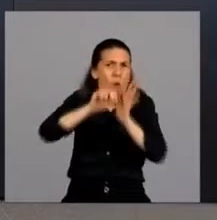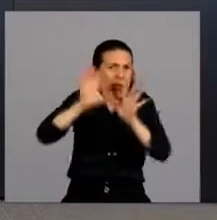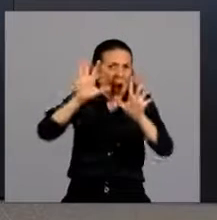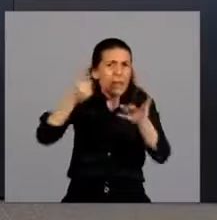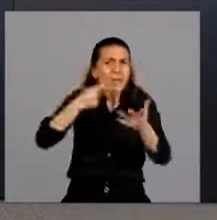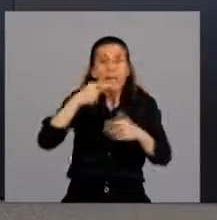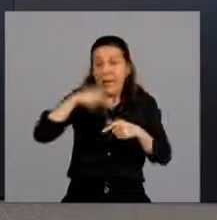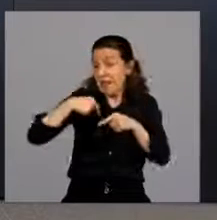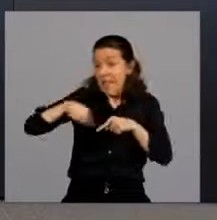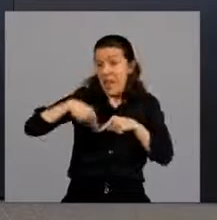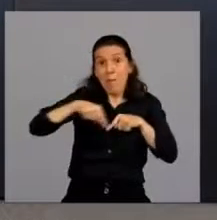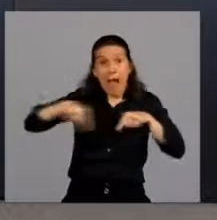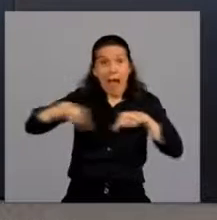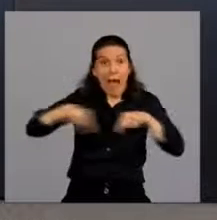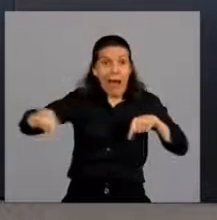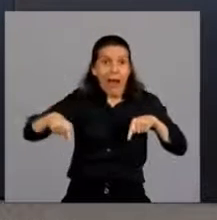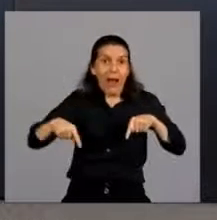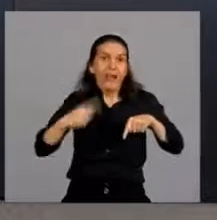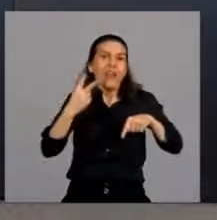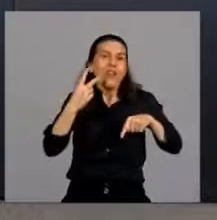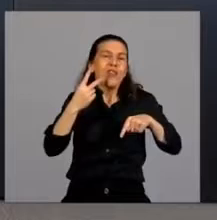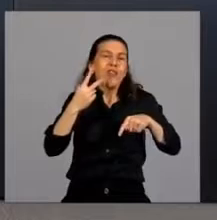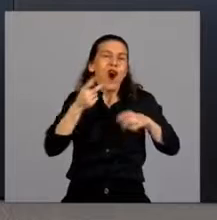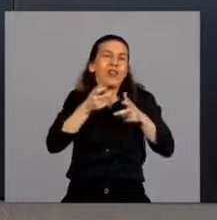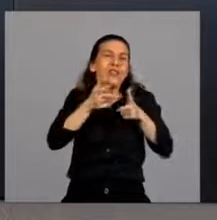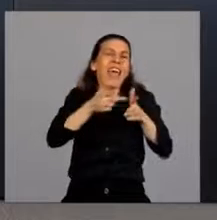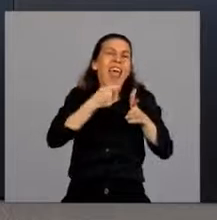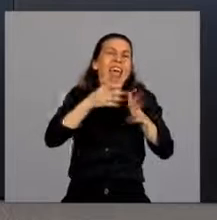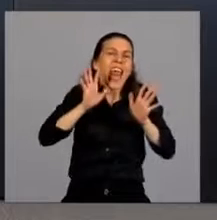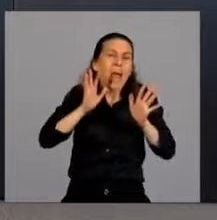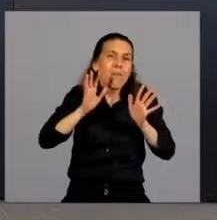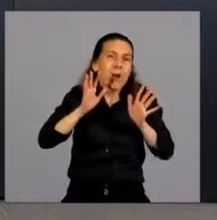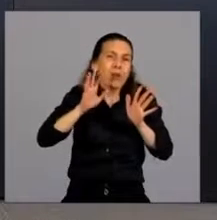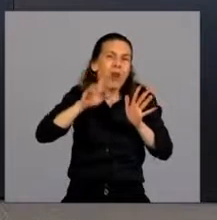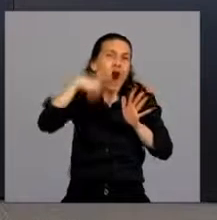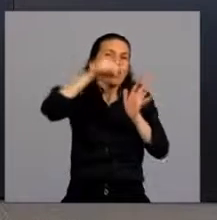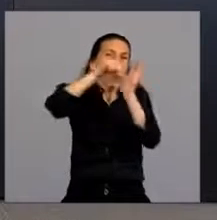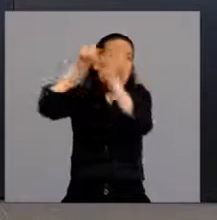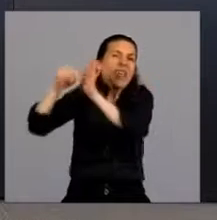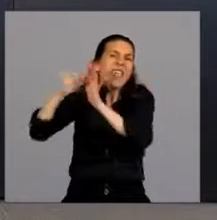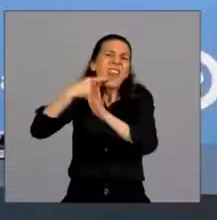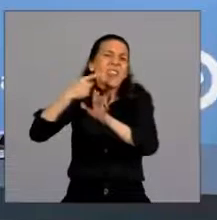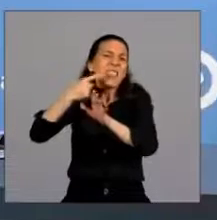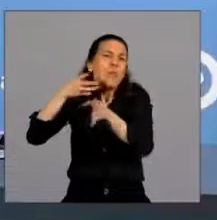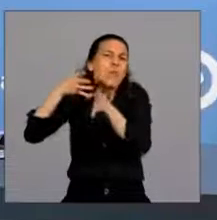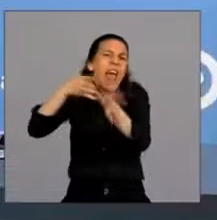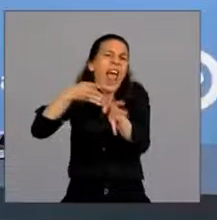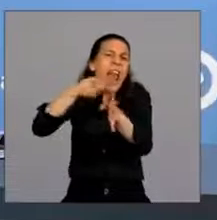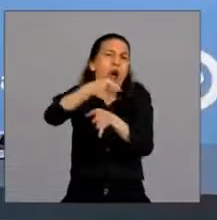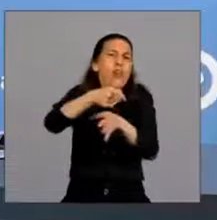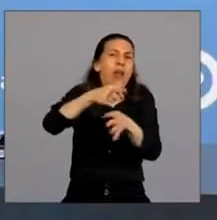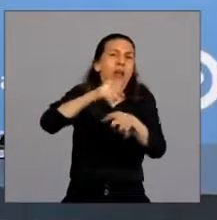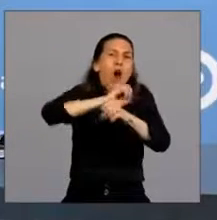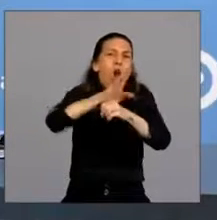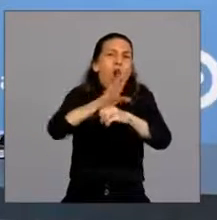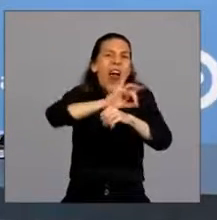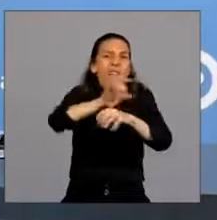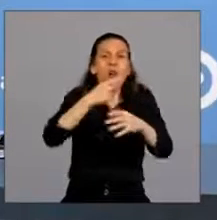mejores ejemplos que en el mundo se señalan en términos de cómo se ataca la pandemia, en Israel y en Corea del